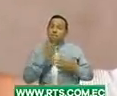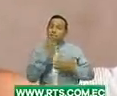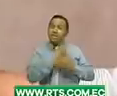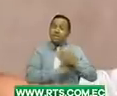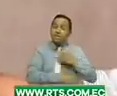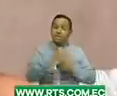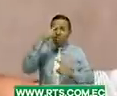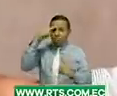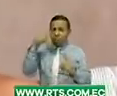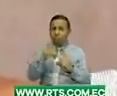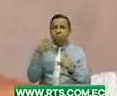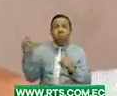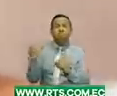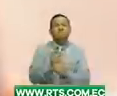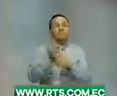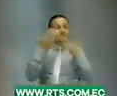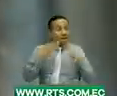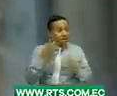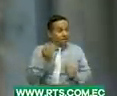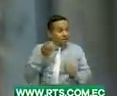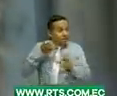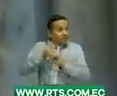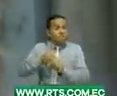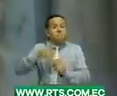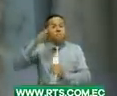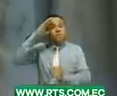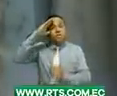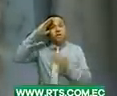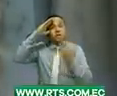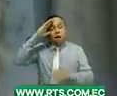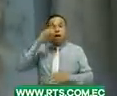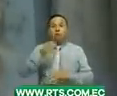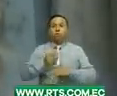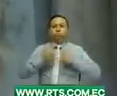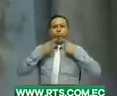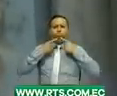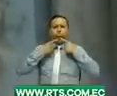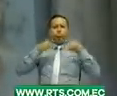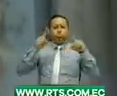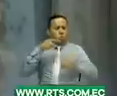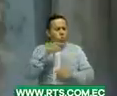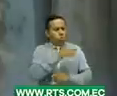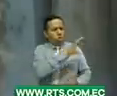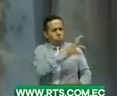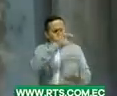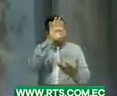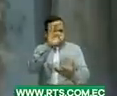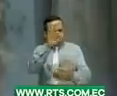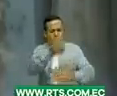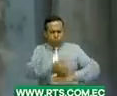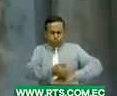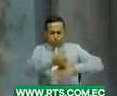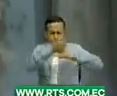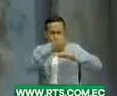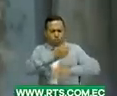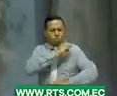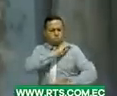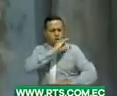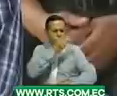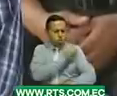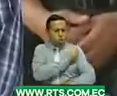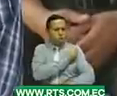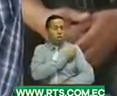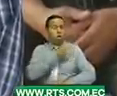que quería ser policía. Ha sido designado como comandante por un día. Para nosotros será un comandante para